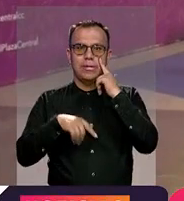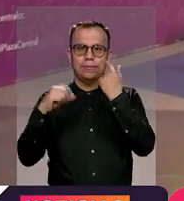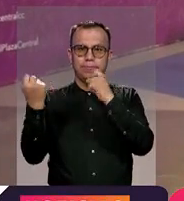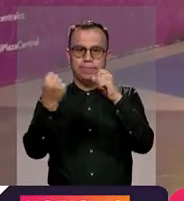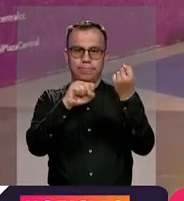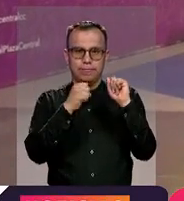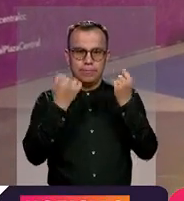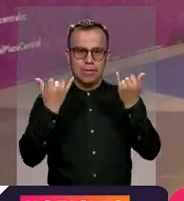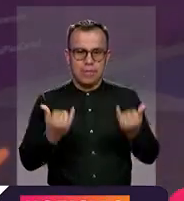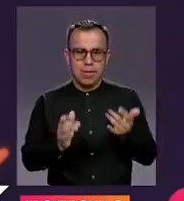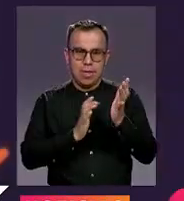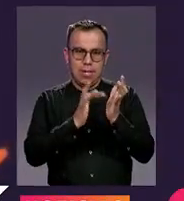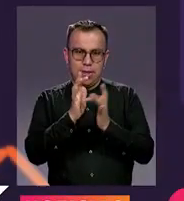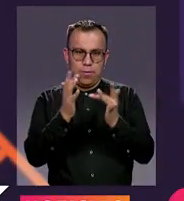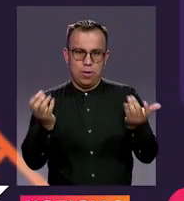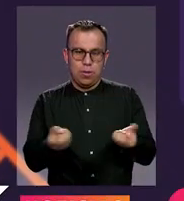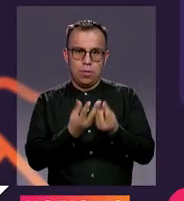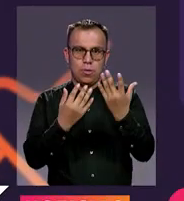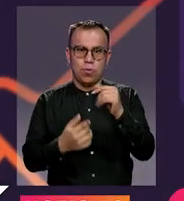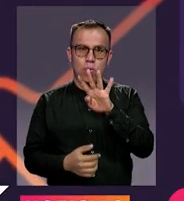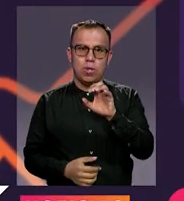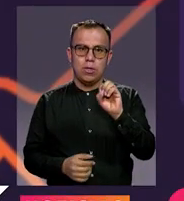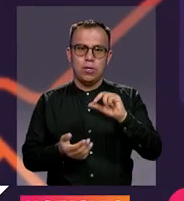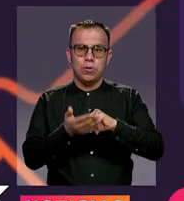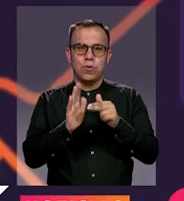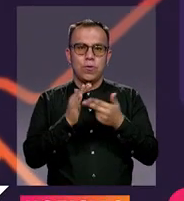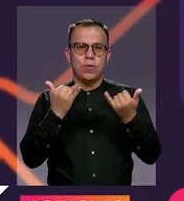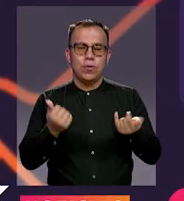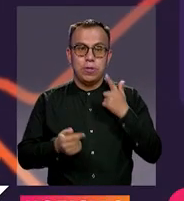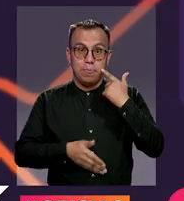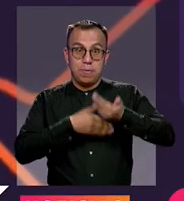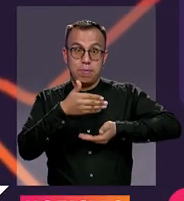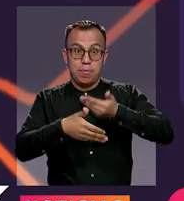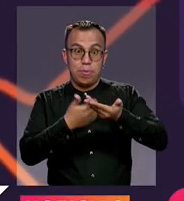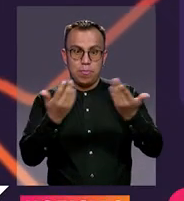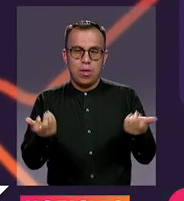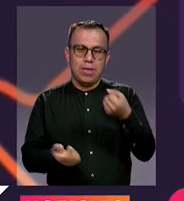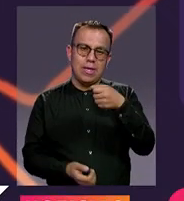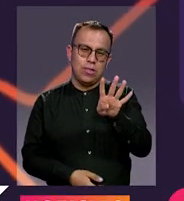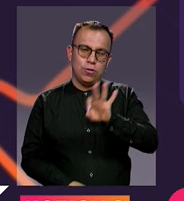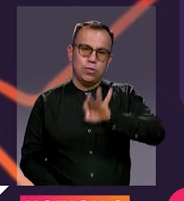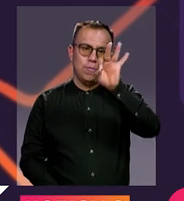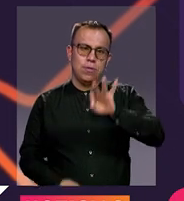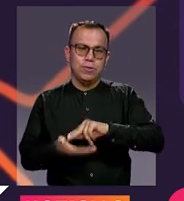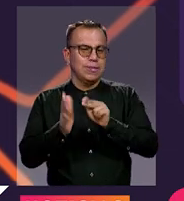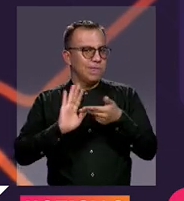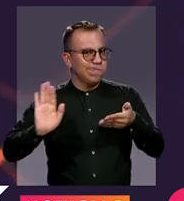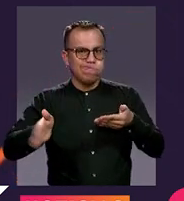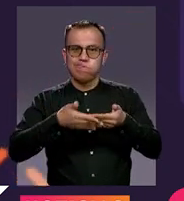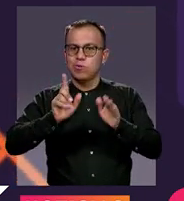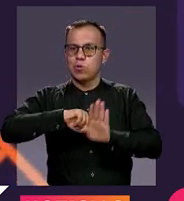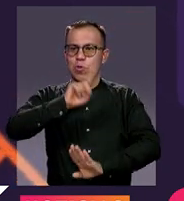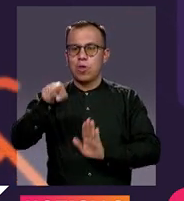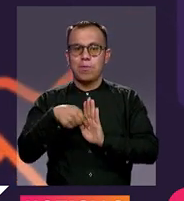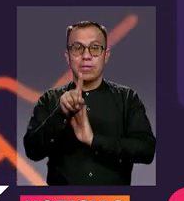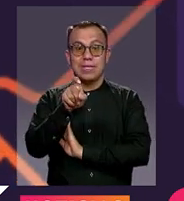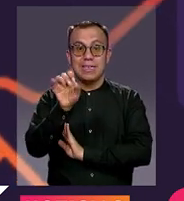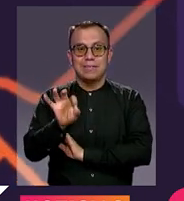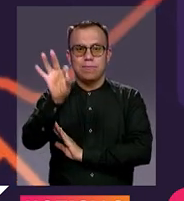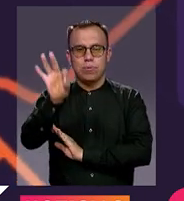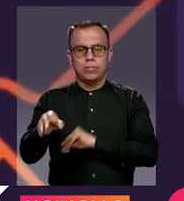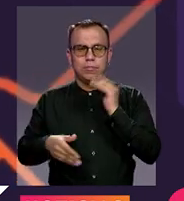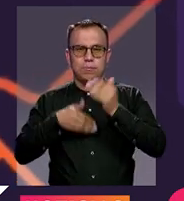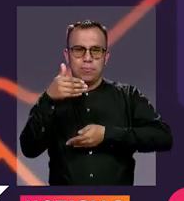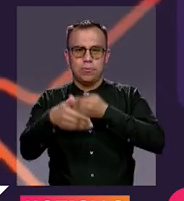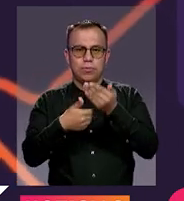las registradas en abril. El 48% operó con restricciones, el 14% cerró definitivamente y el 6% está en